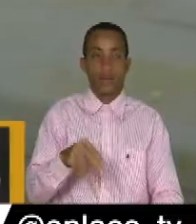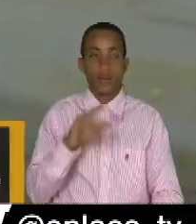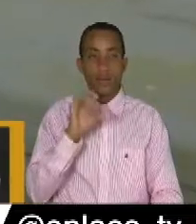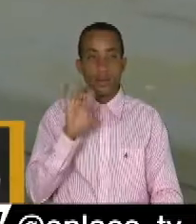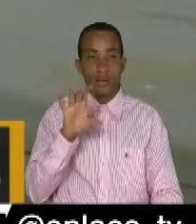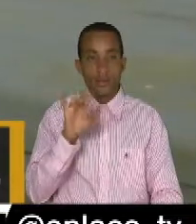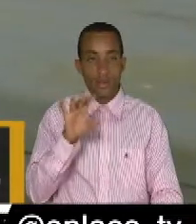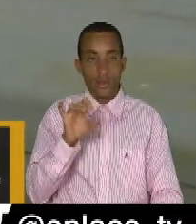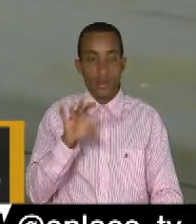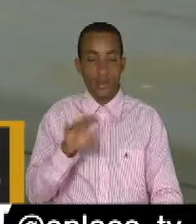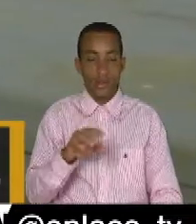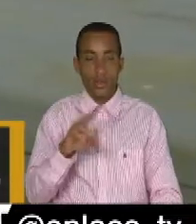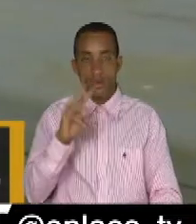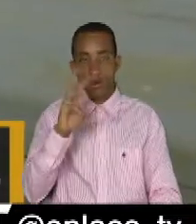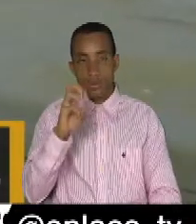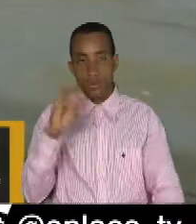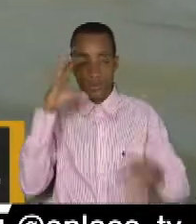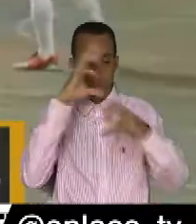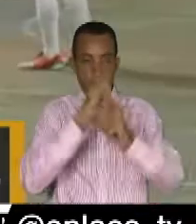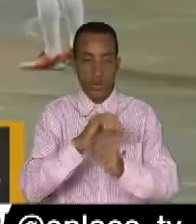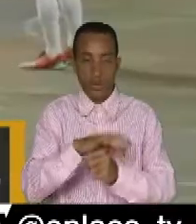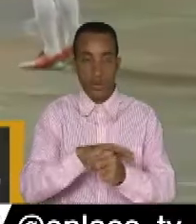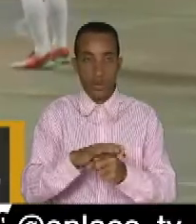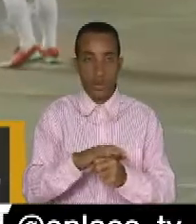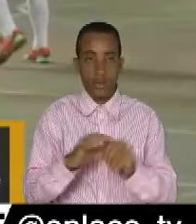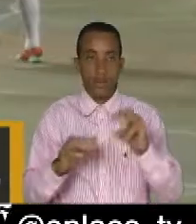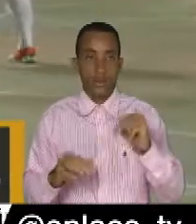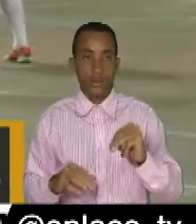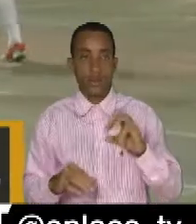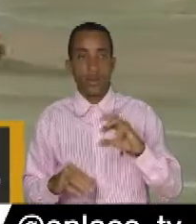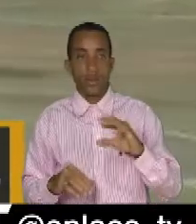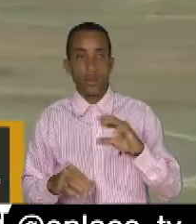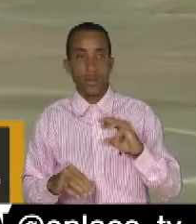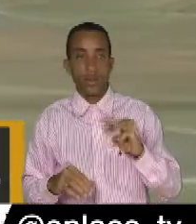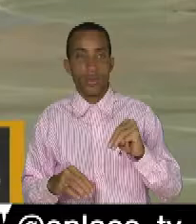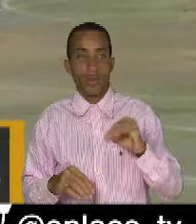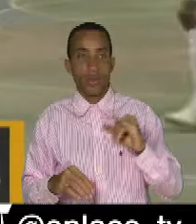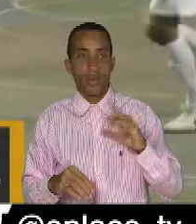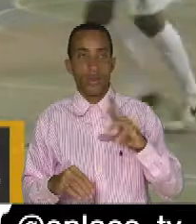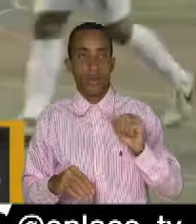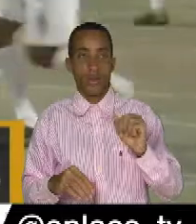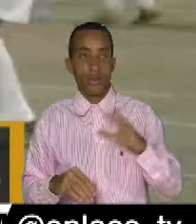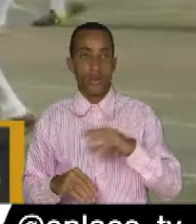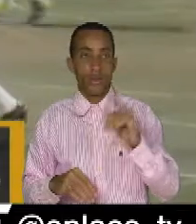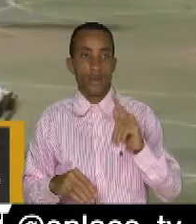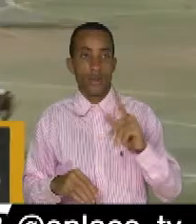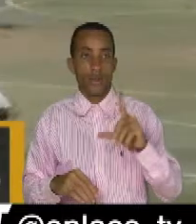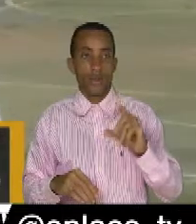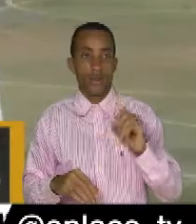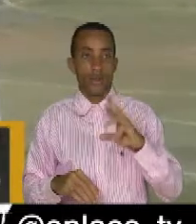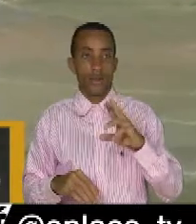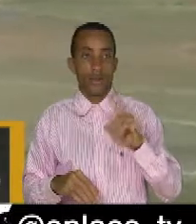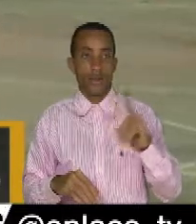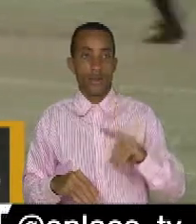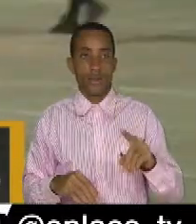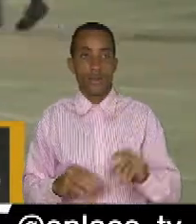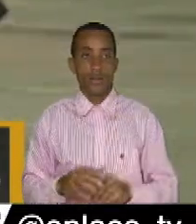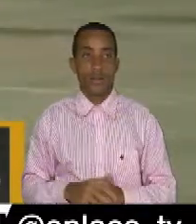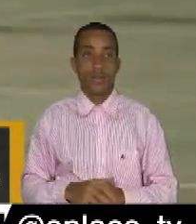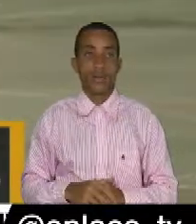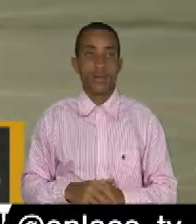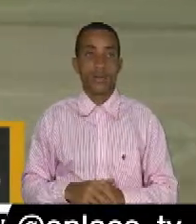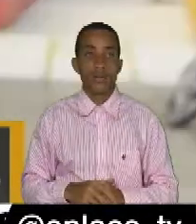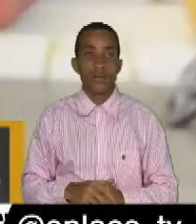noche, barrio Miraflores, que es el actual campeón del torneo descentralizado. Se enfrenta al equipo